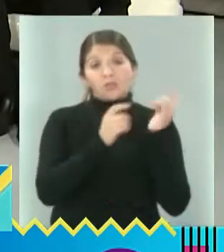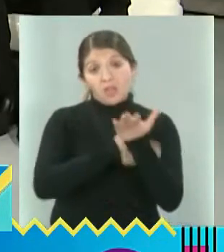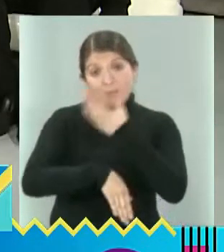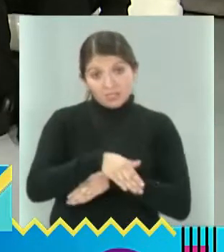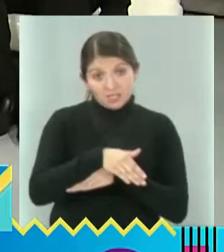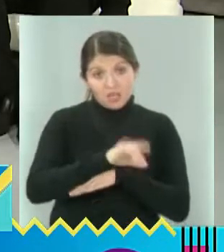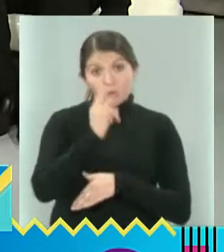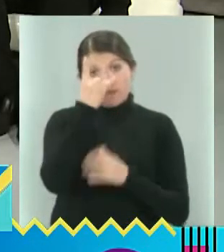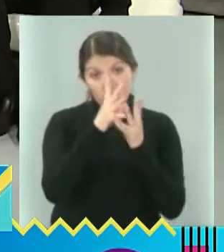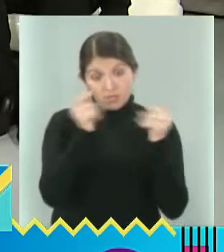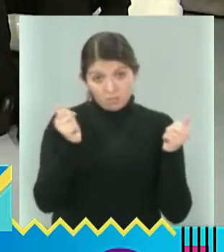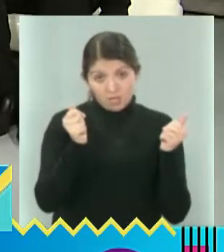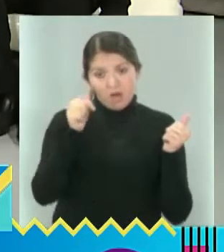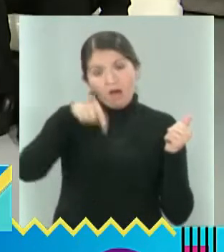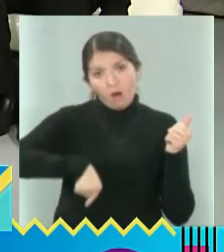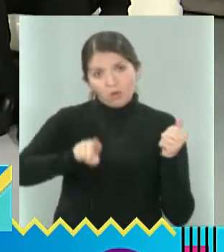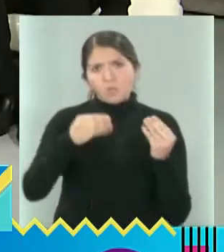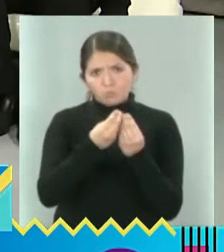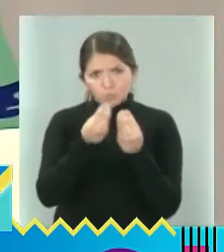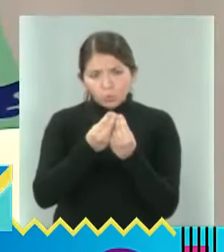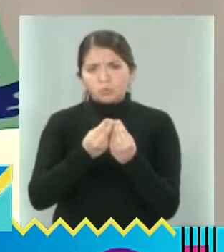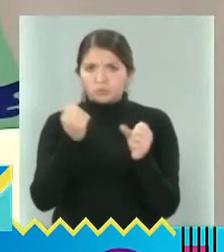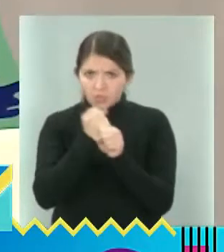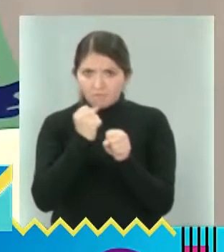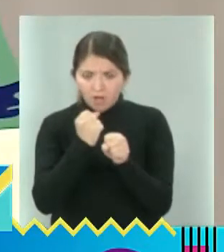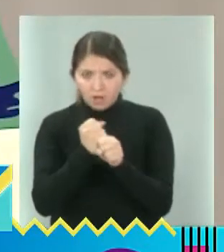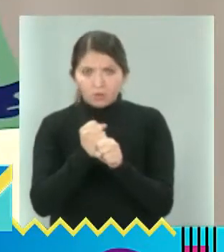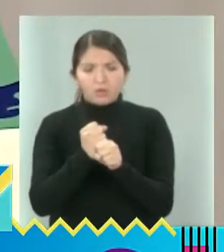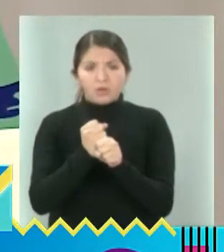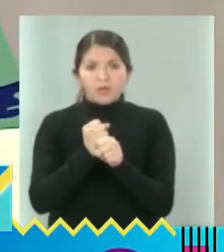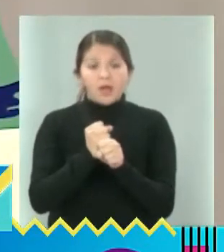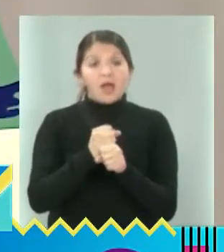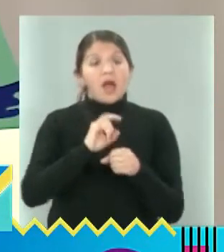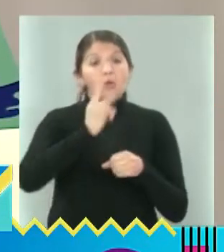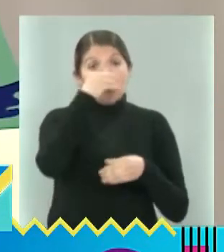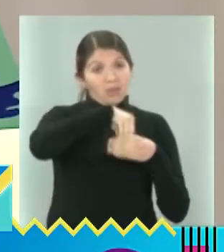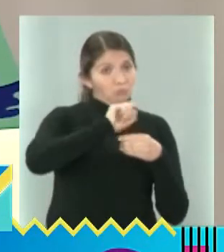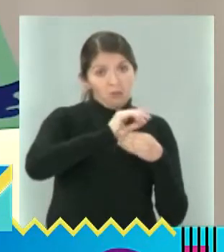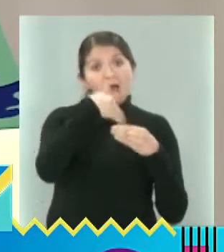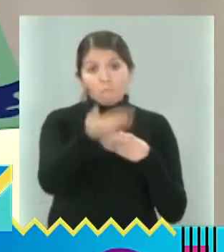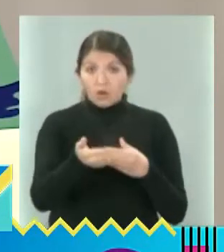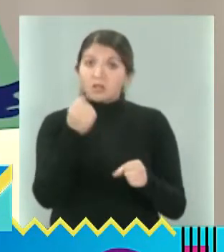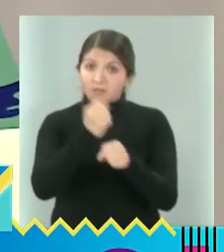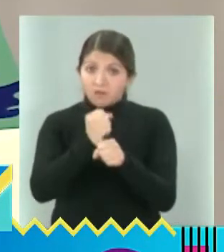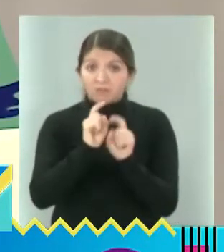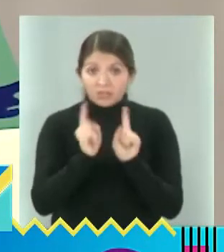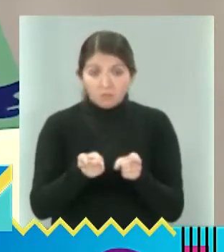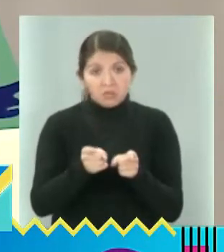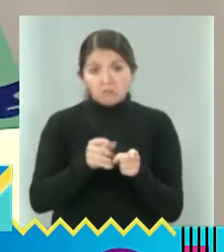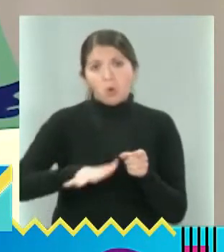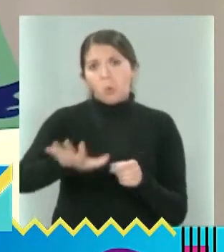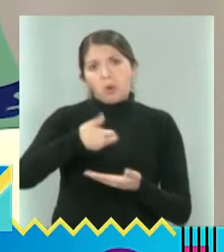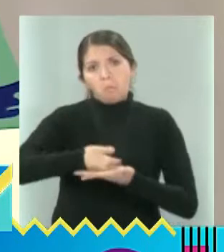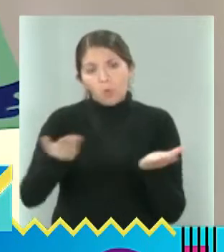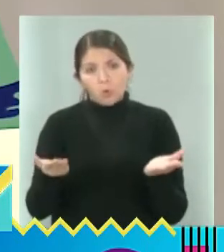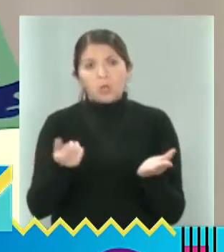con discapacidad estamos trabajando, en muchos casos fuera de la universidad, siendo parte de la vida pública. Sí. Bueno,